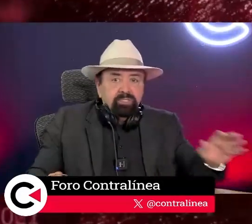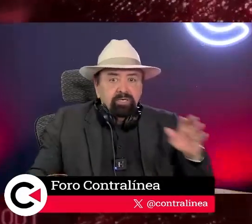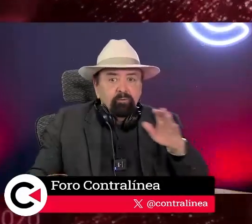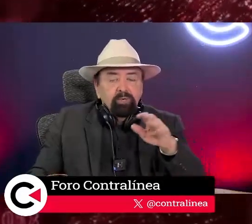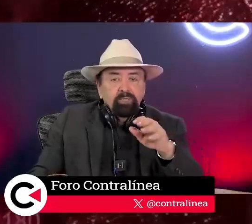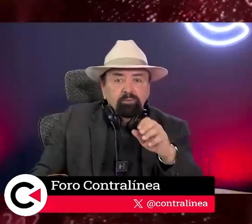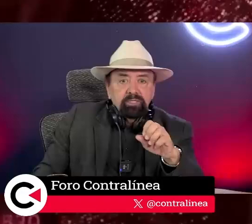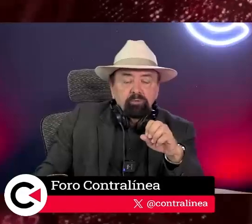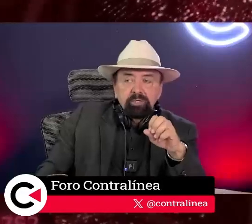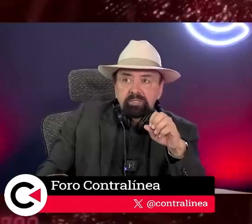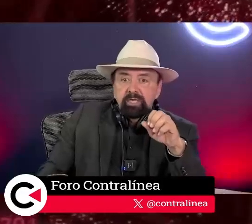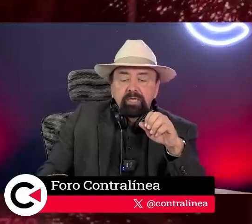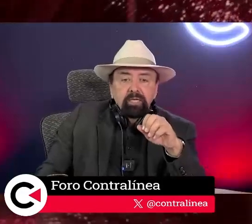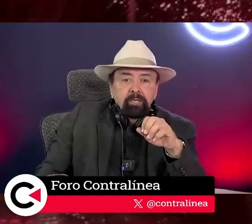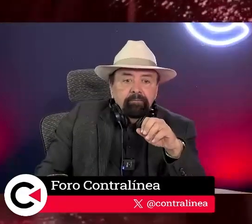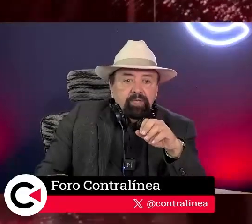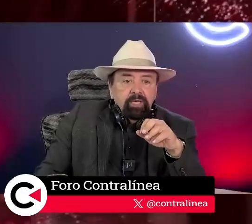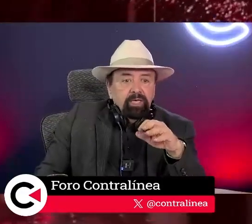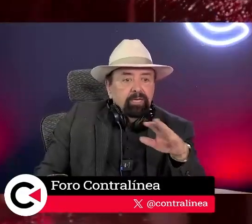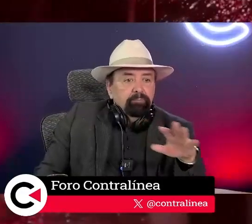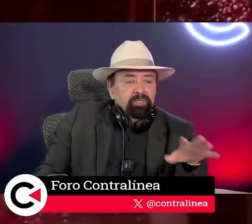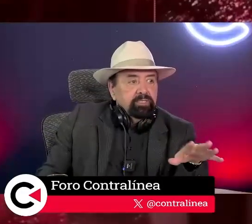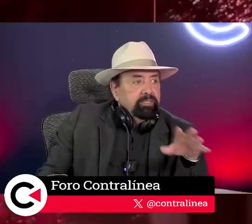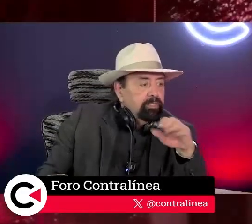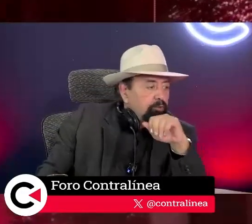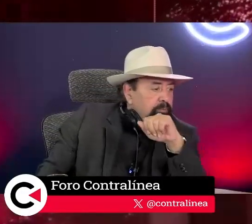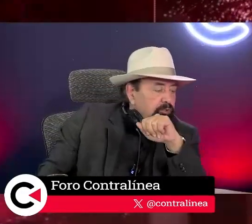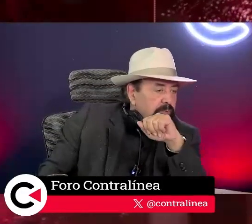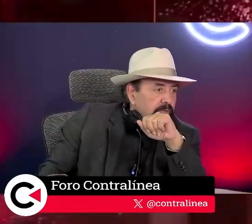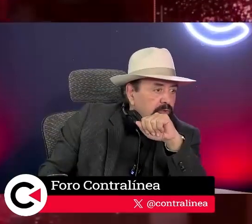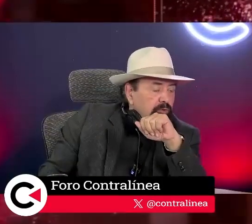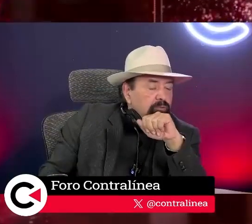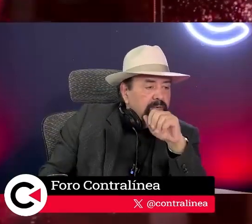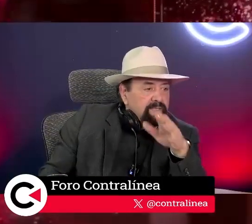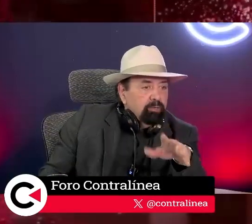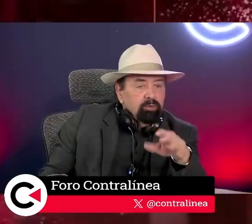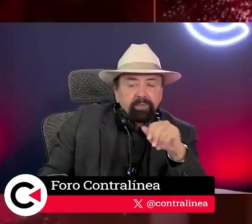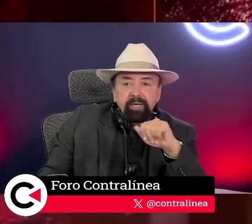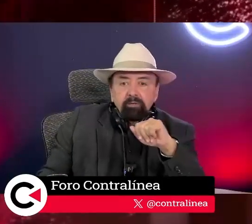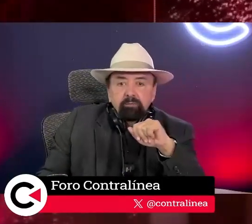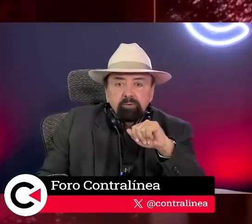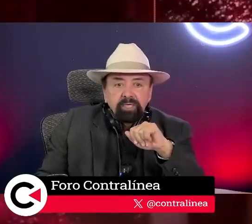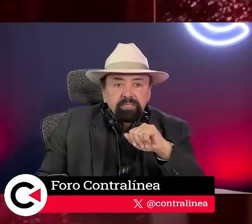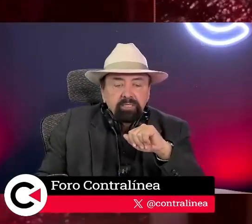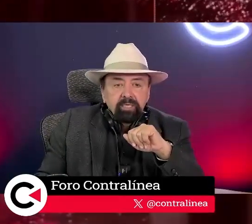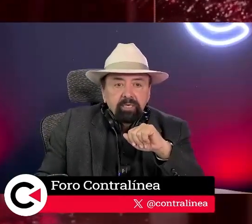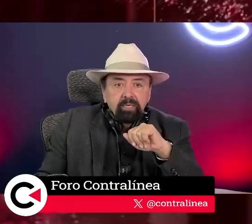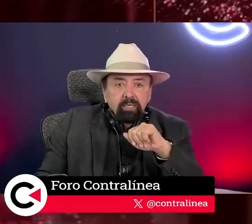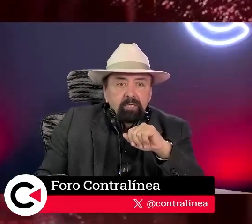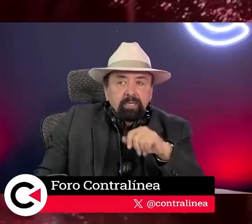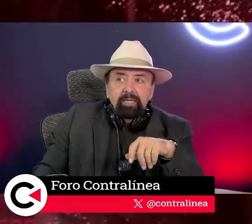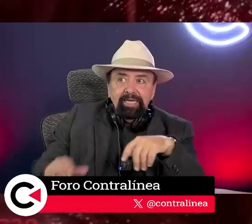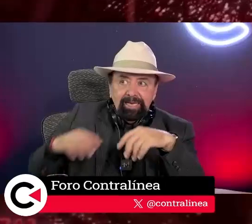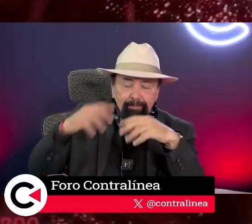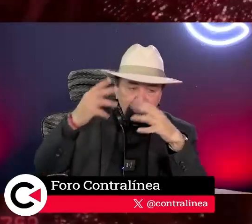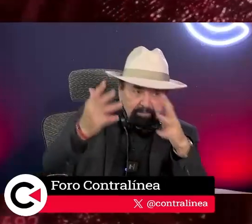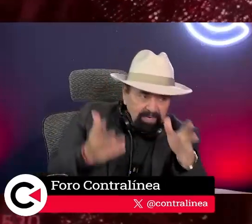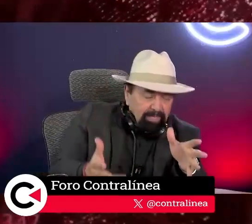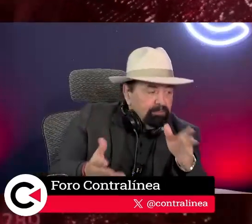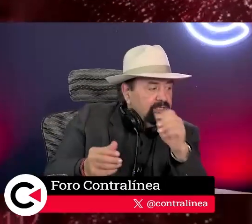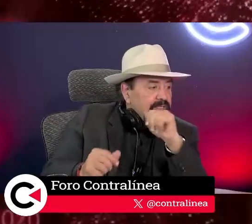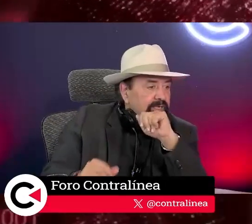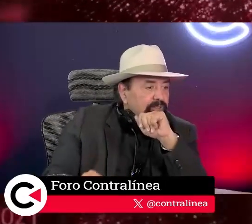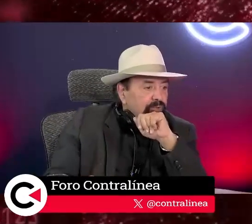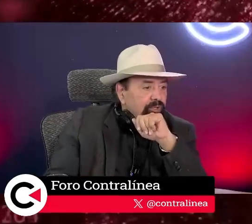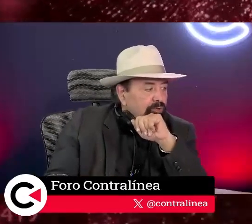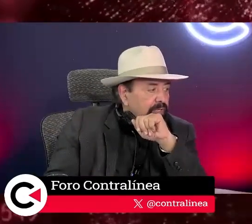No sé si recuerden nuestra audiencia que el presidente López Obrador con Marcelo Ebrard como canciller, en la